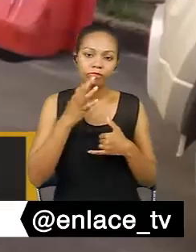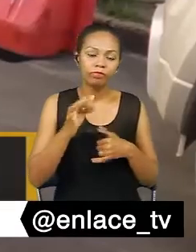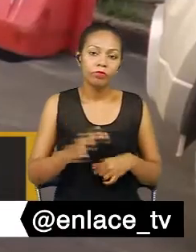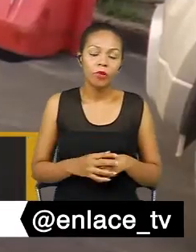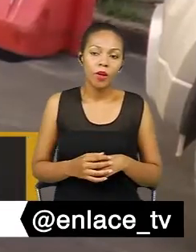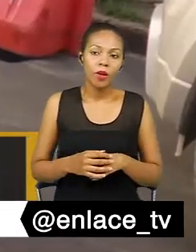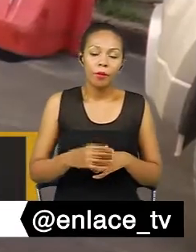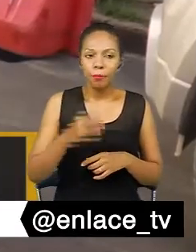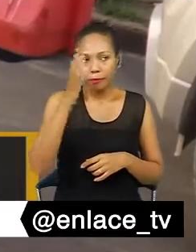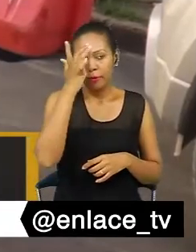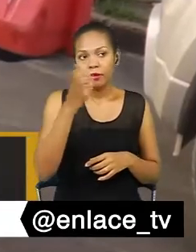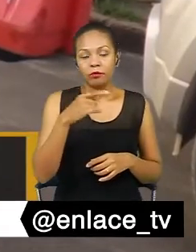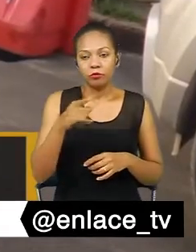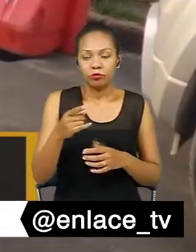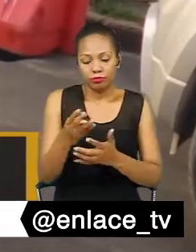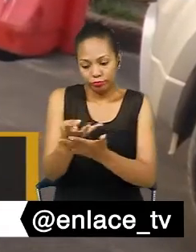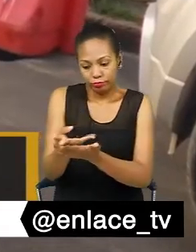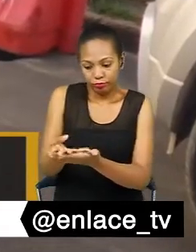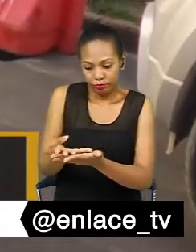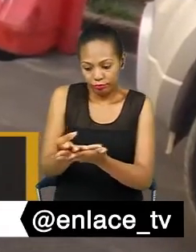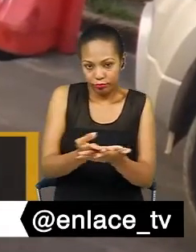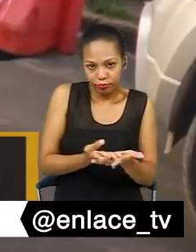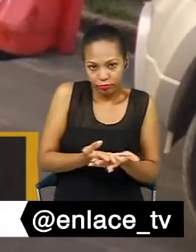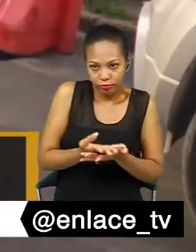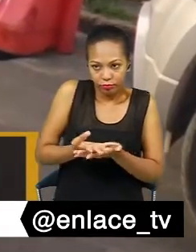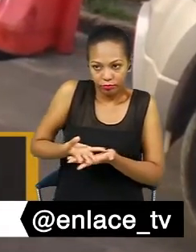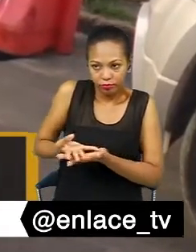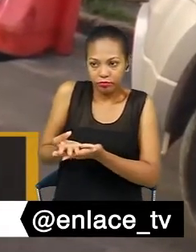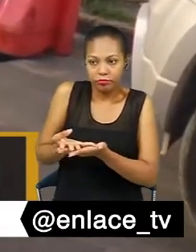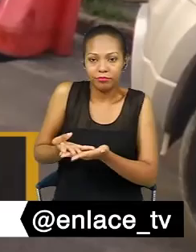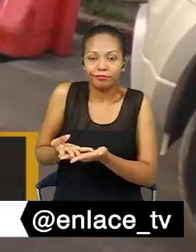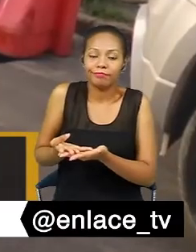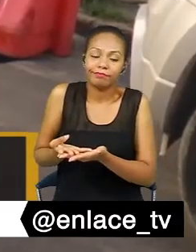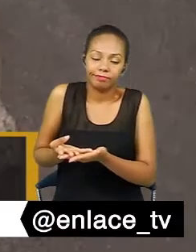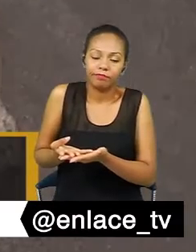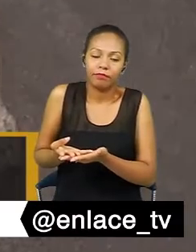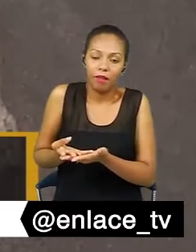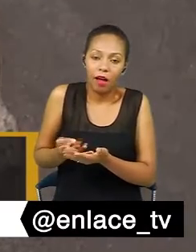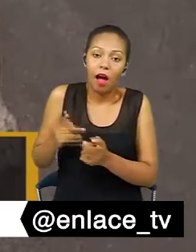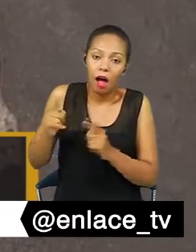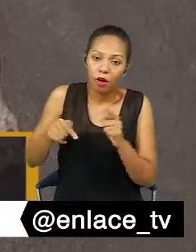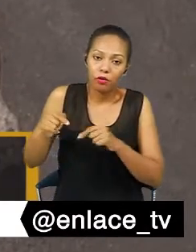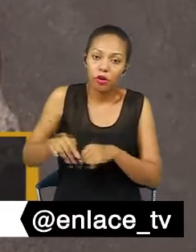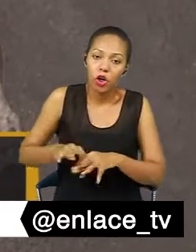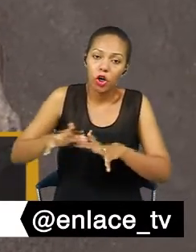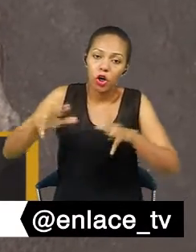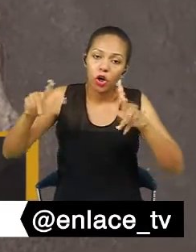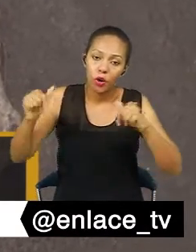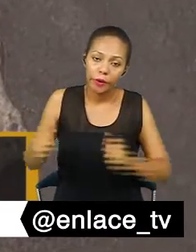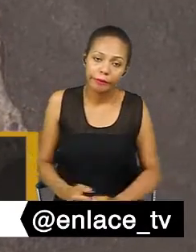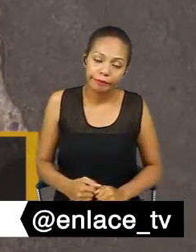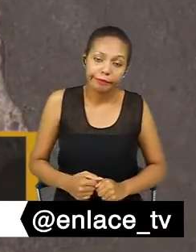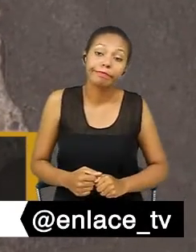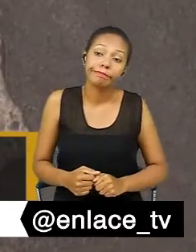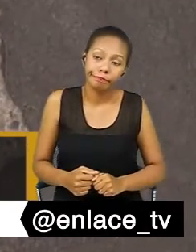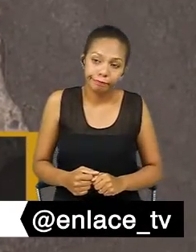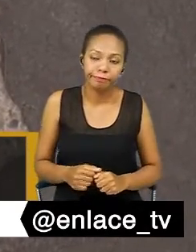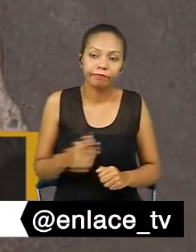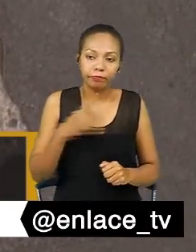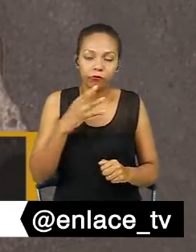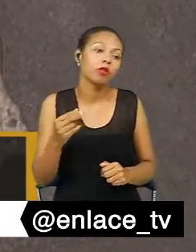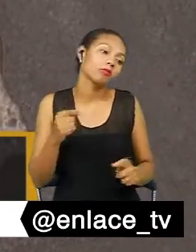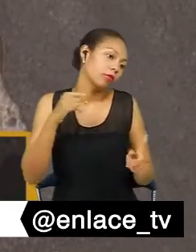instalan rejillas metálicas, pues son amigos de los vecinos, se las llevan y nos están ocasionando perjuicio en la comunidad y